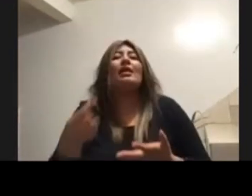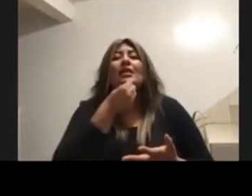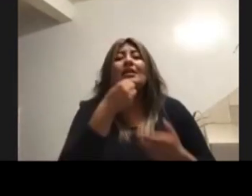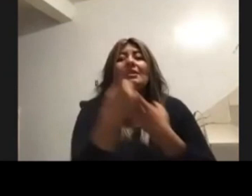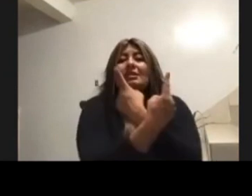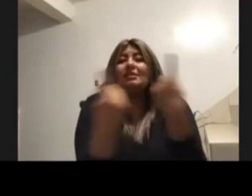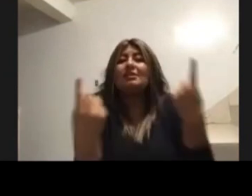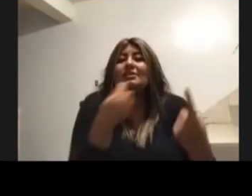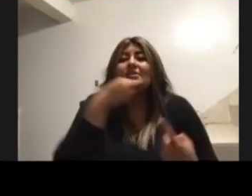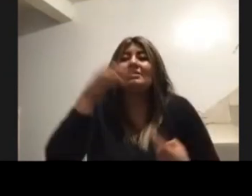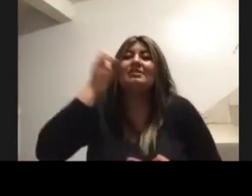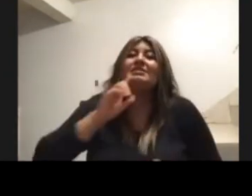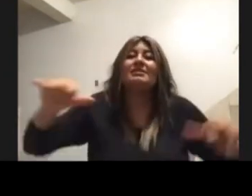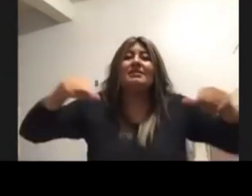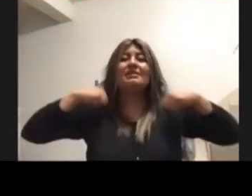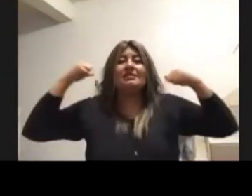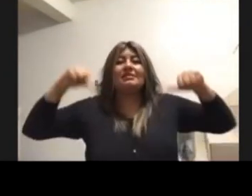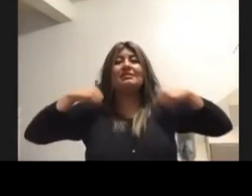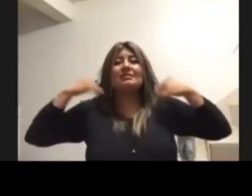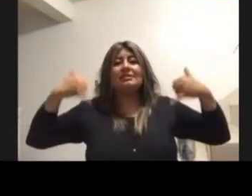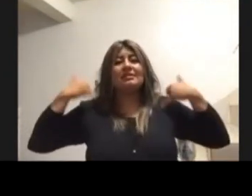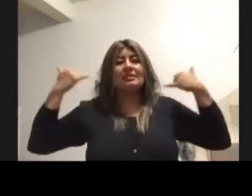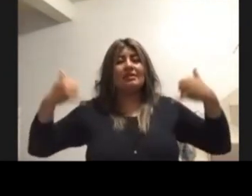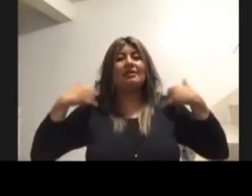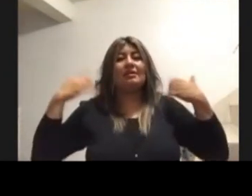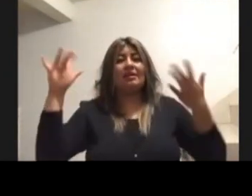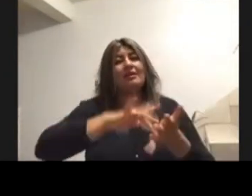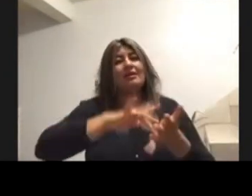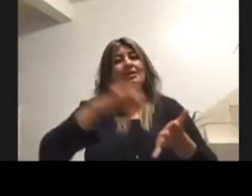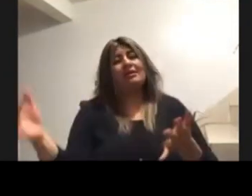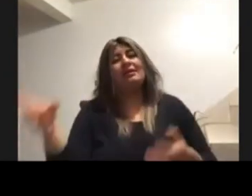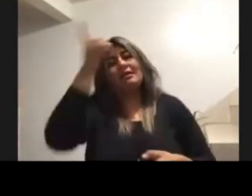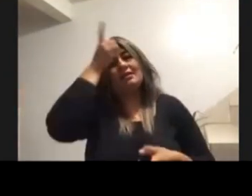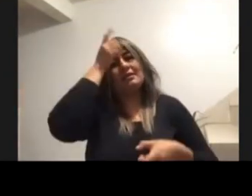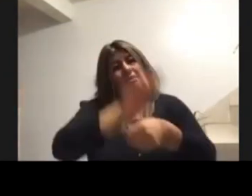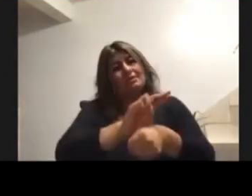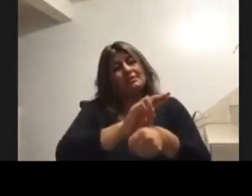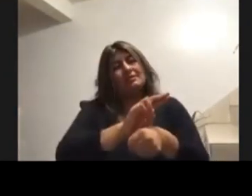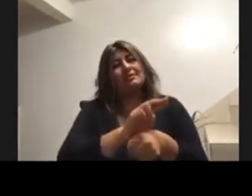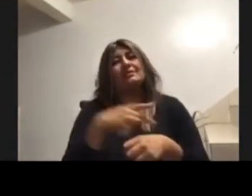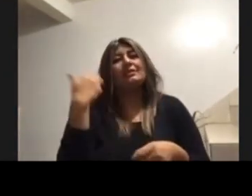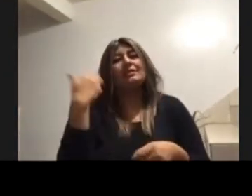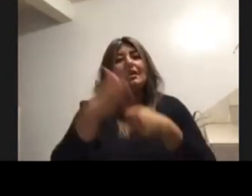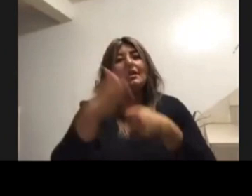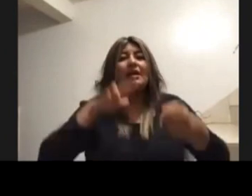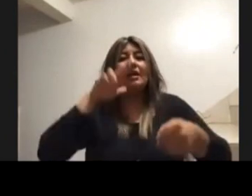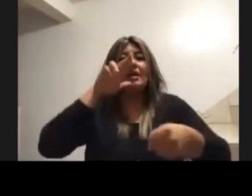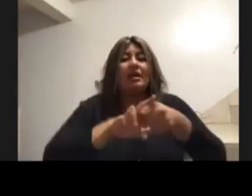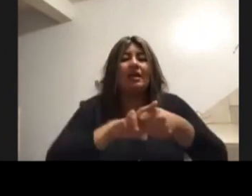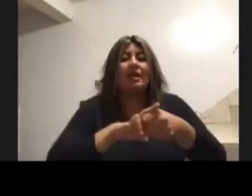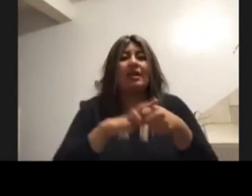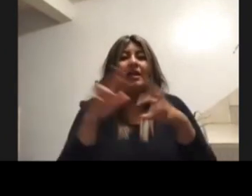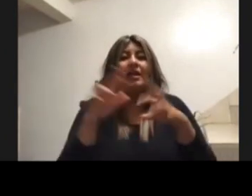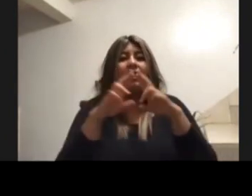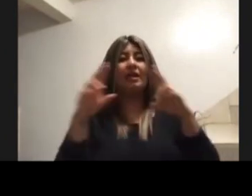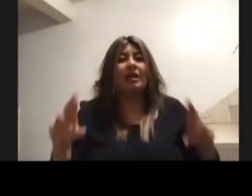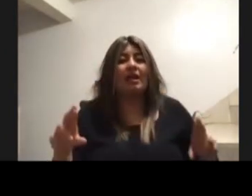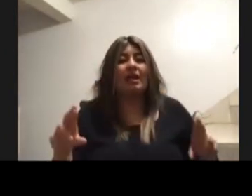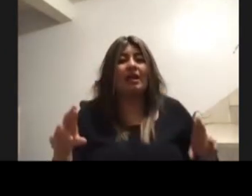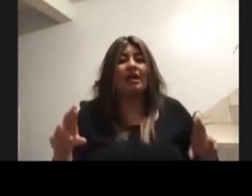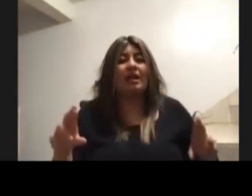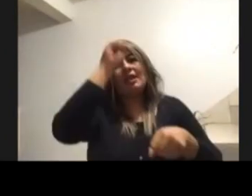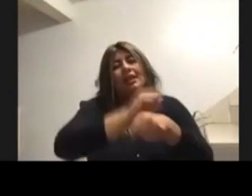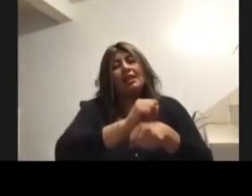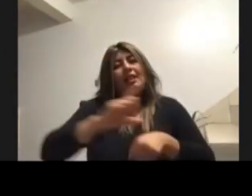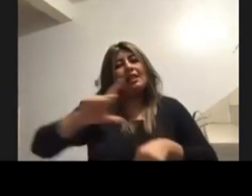darles el agradecimiento de parte de la Dirección General de Asuntos Religiosos de la Secretaría de Gobernación y de la Secretaría